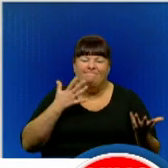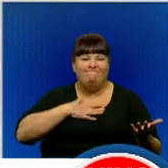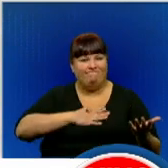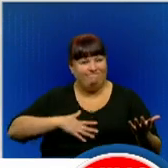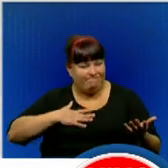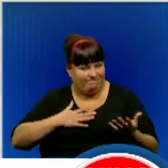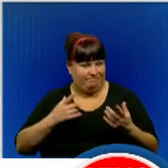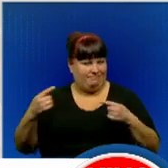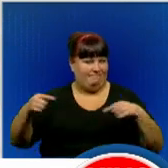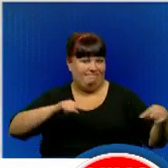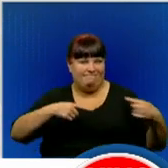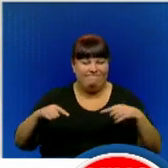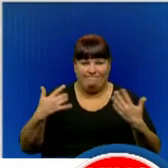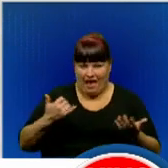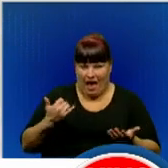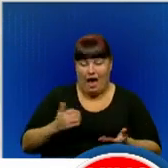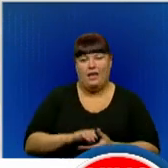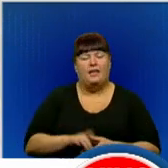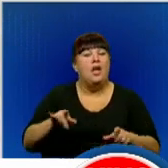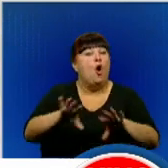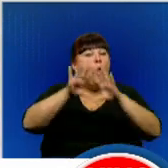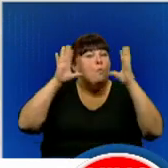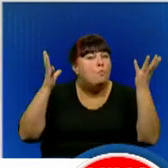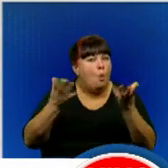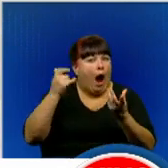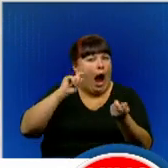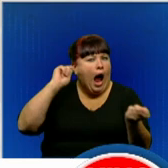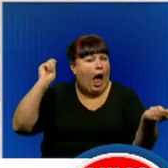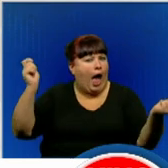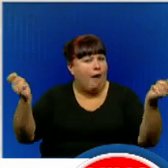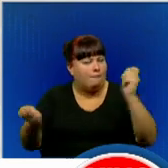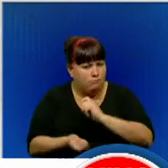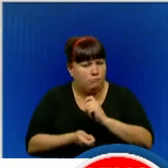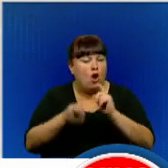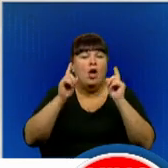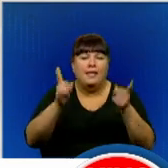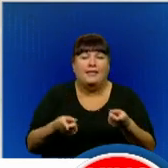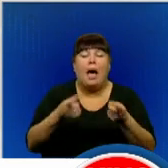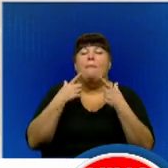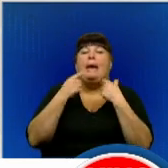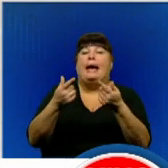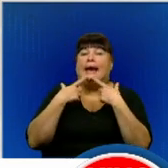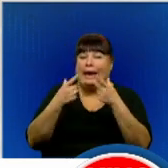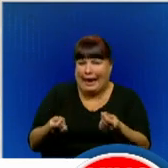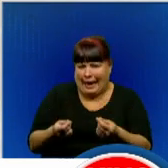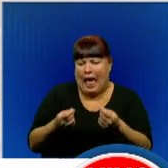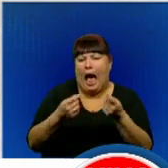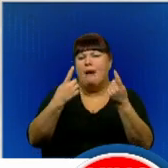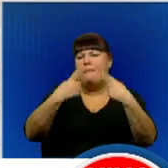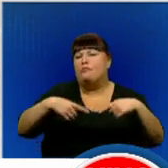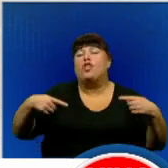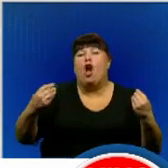generando rugidos en un mundo que está cambiando y que está reclamando entre otras